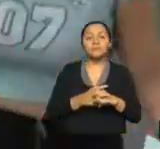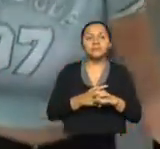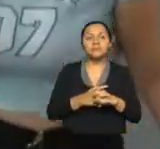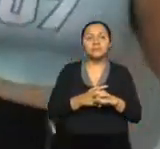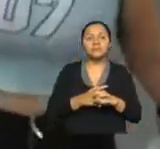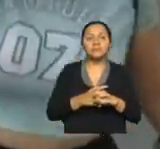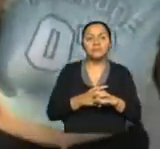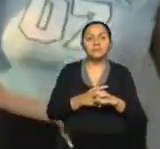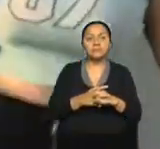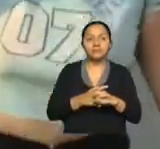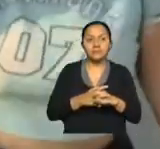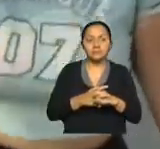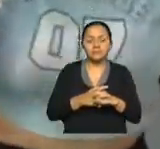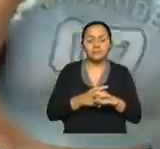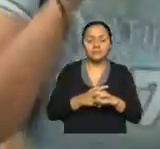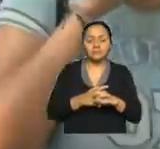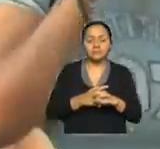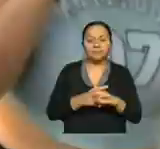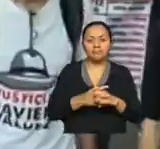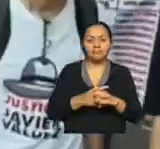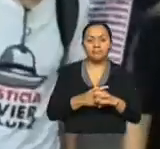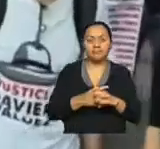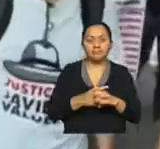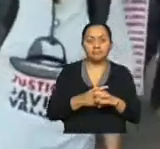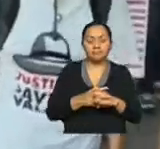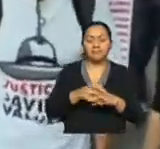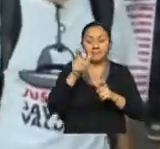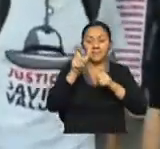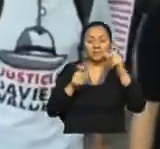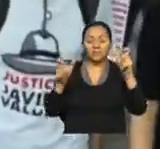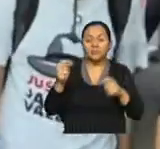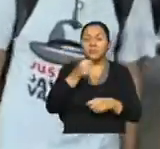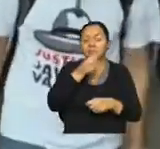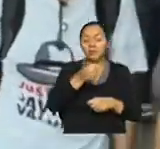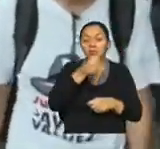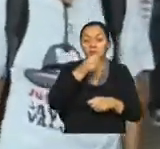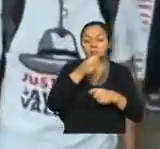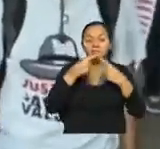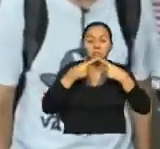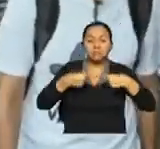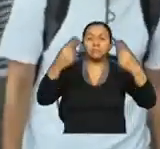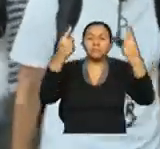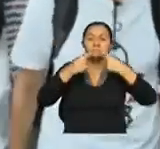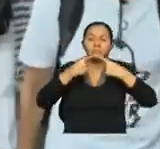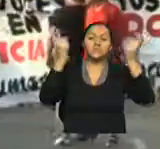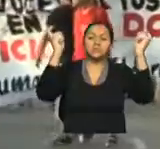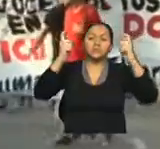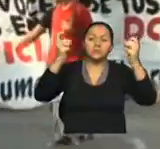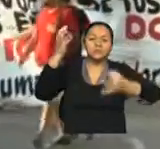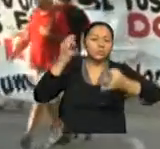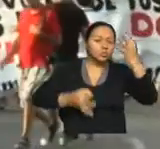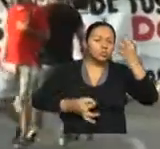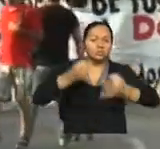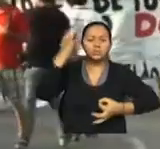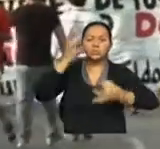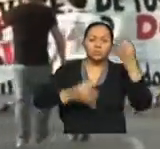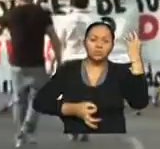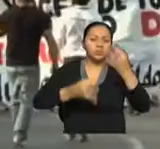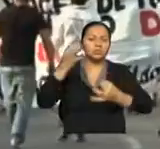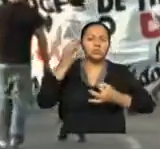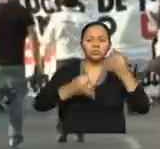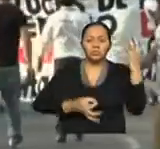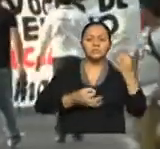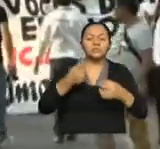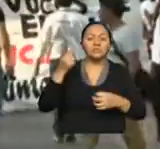¡Valdés! ¡Javier Valdés! Los periodistas mexicanos reclaman justicia. Marcharon el jueves en